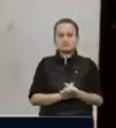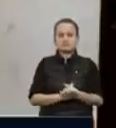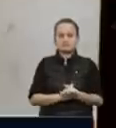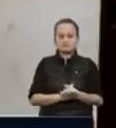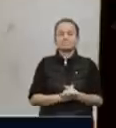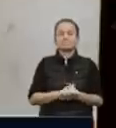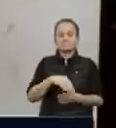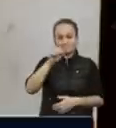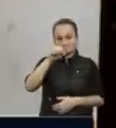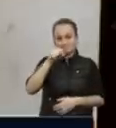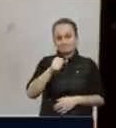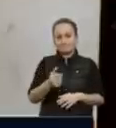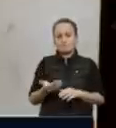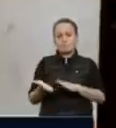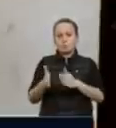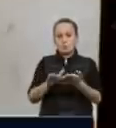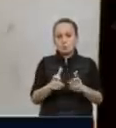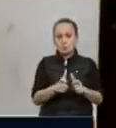gente.